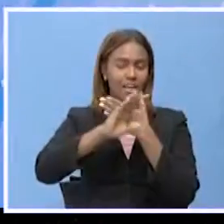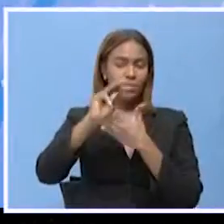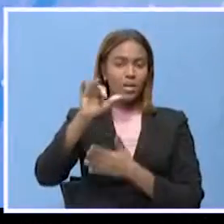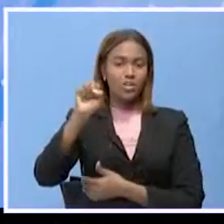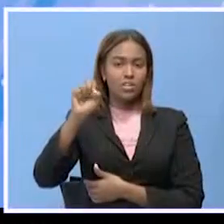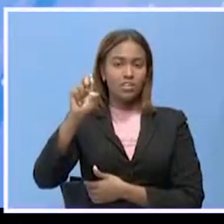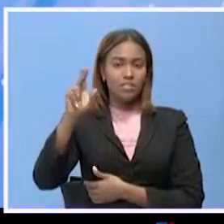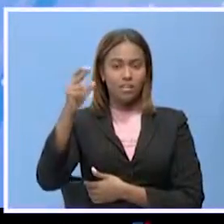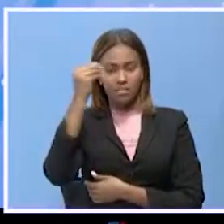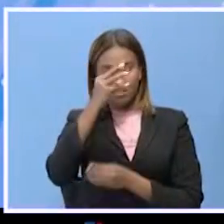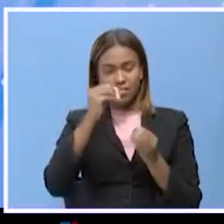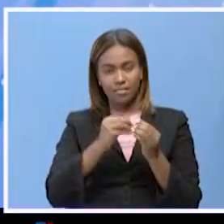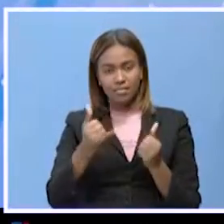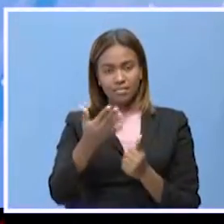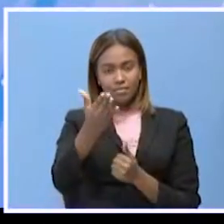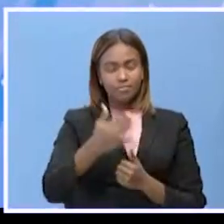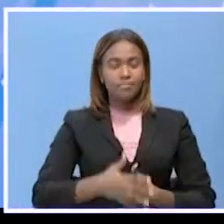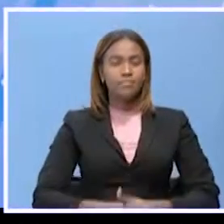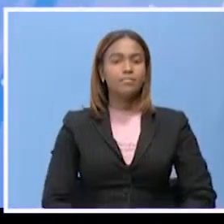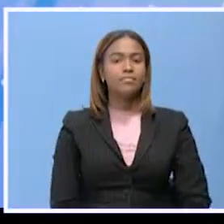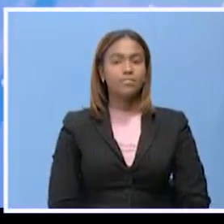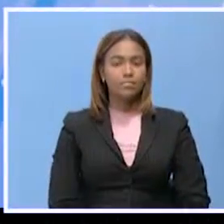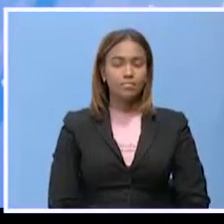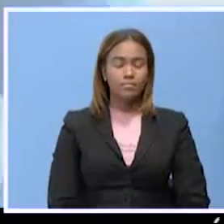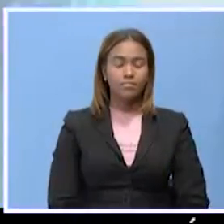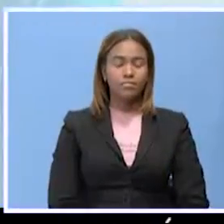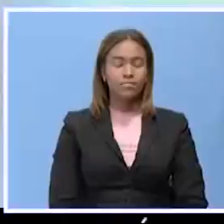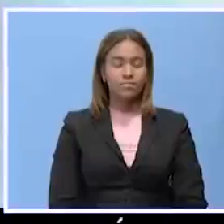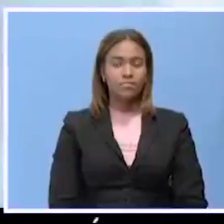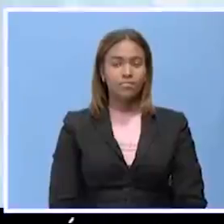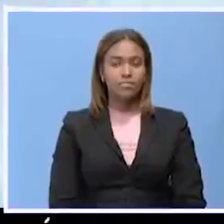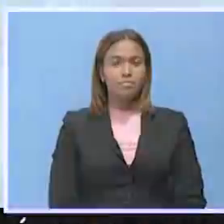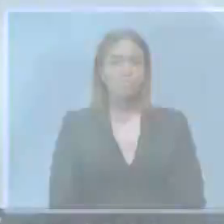Marcos Tibar, con todos los detalles.